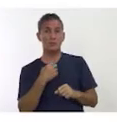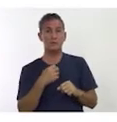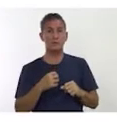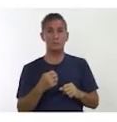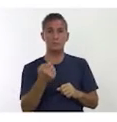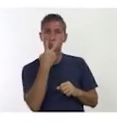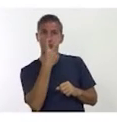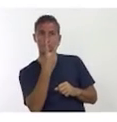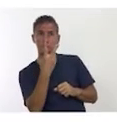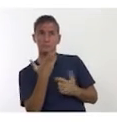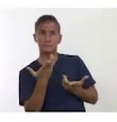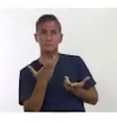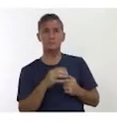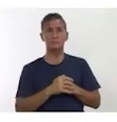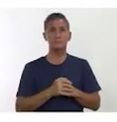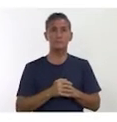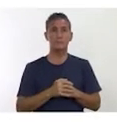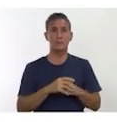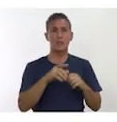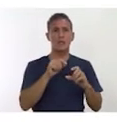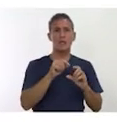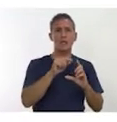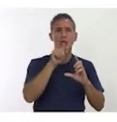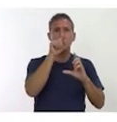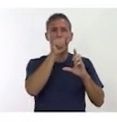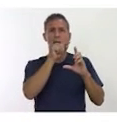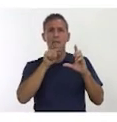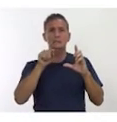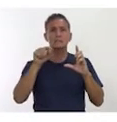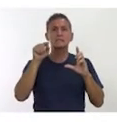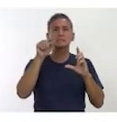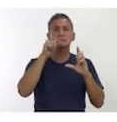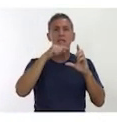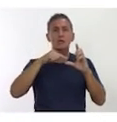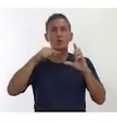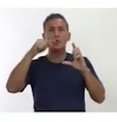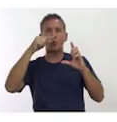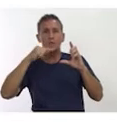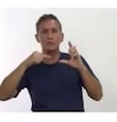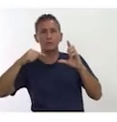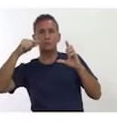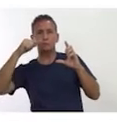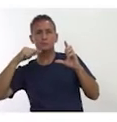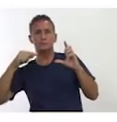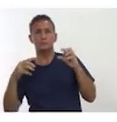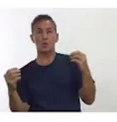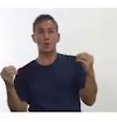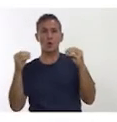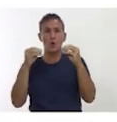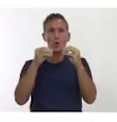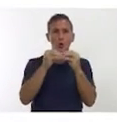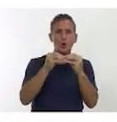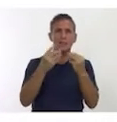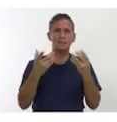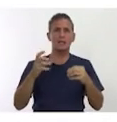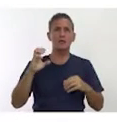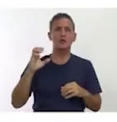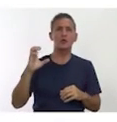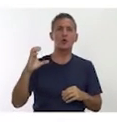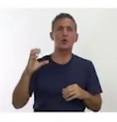la diapositiva aparece el gráfico de un circuito de una bobina conectada a un